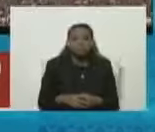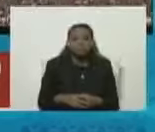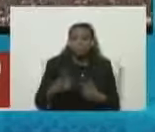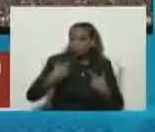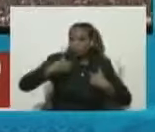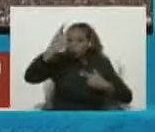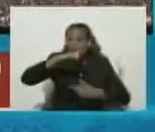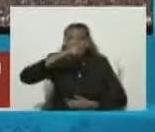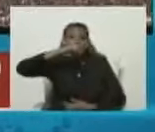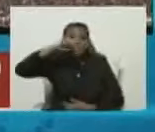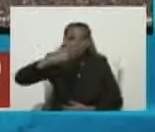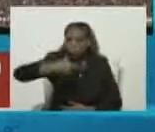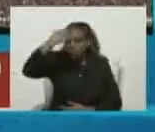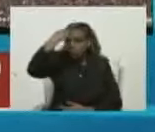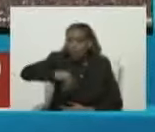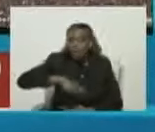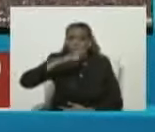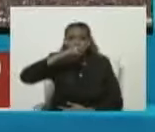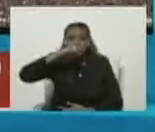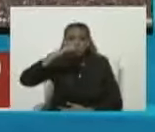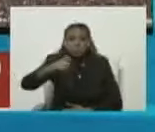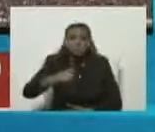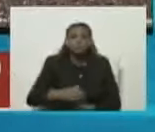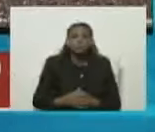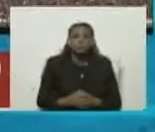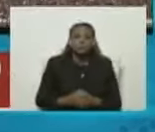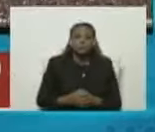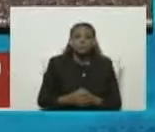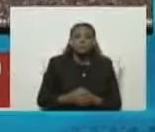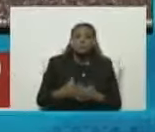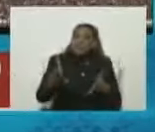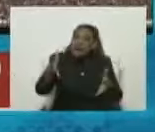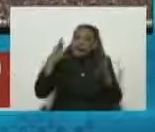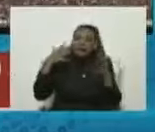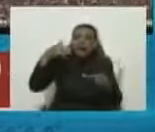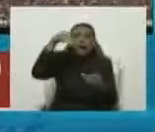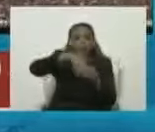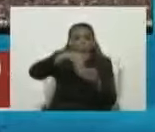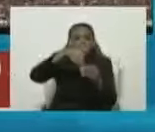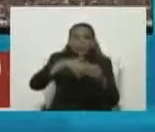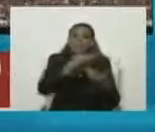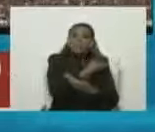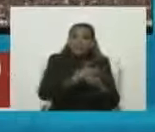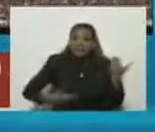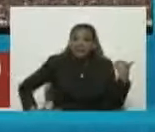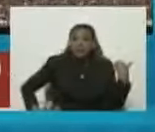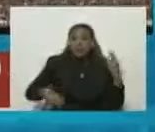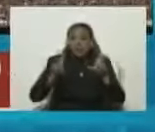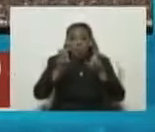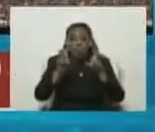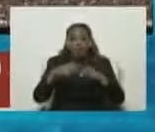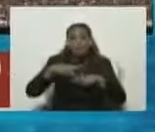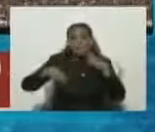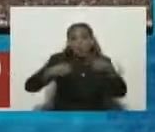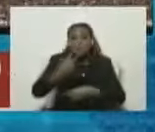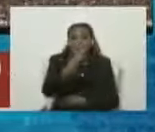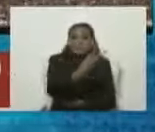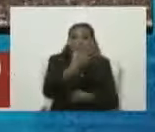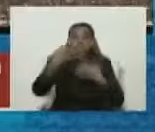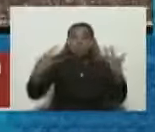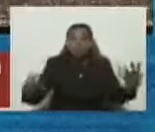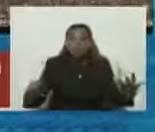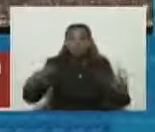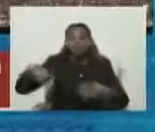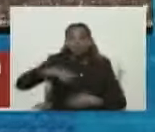soy Nicolás Maduro Moros y ganaré las elecciones presidenciales el próximo